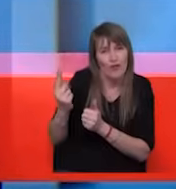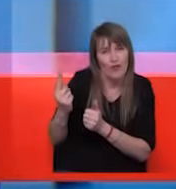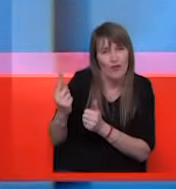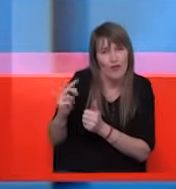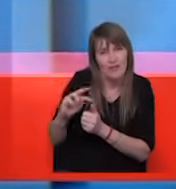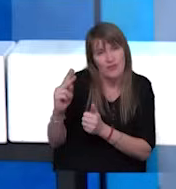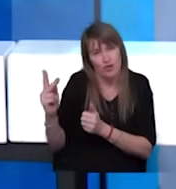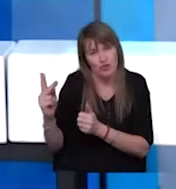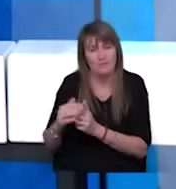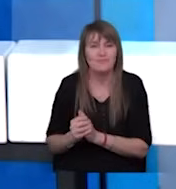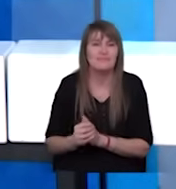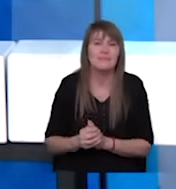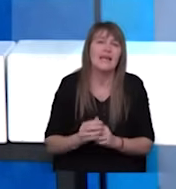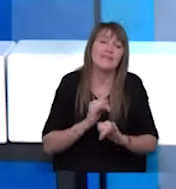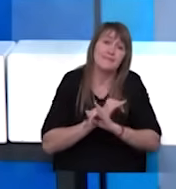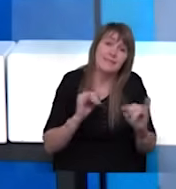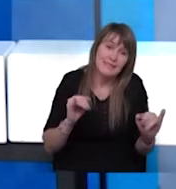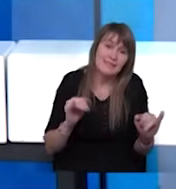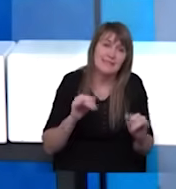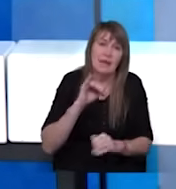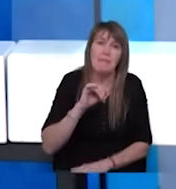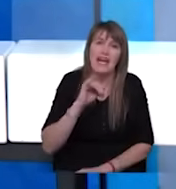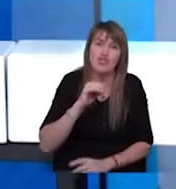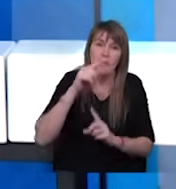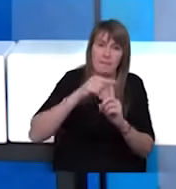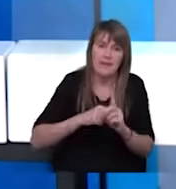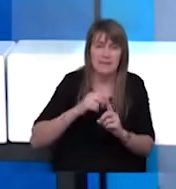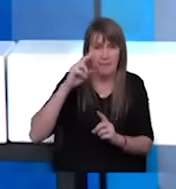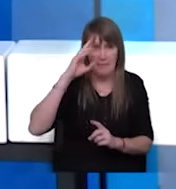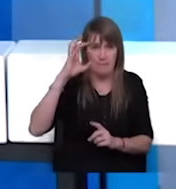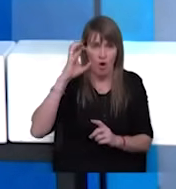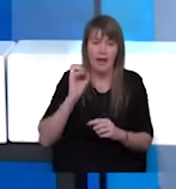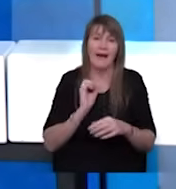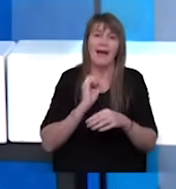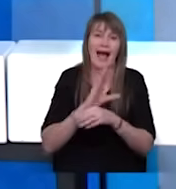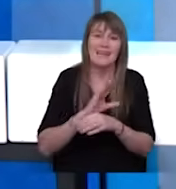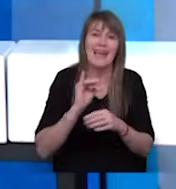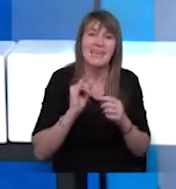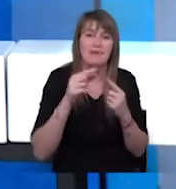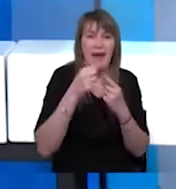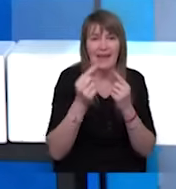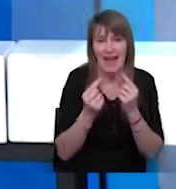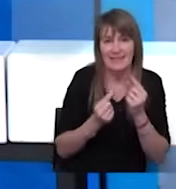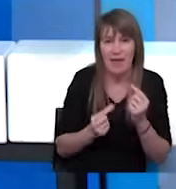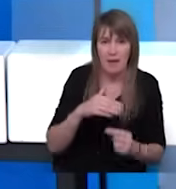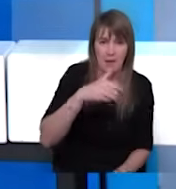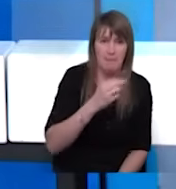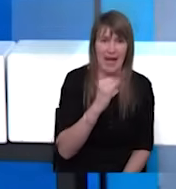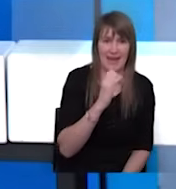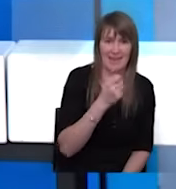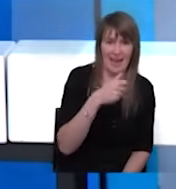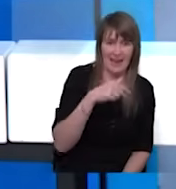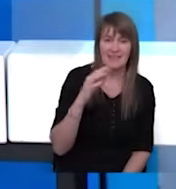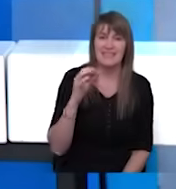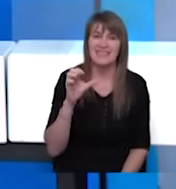El otro dos. Nosotros nos vamos, como mayo, ustedes saben, mes de la memoria. Cartas y Margaritas hoy. Las protagonistas son Mariana y Natalí Serra, que son